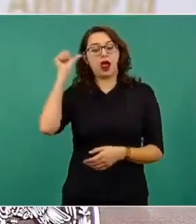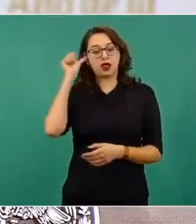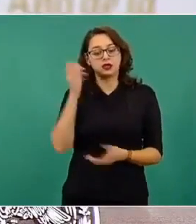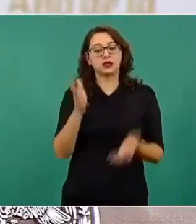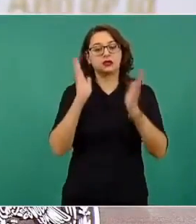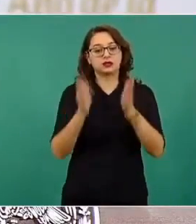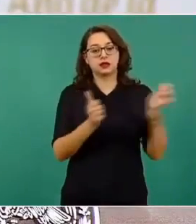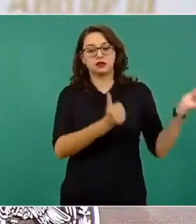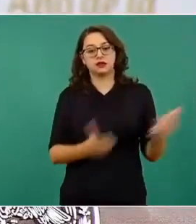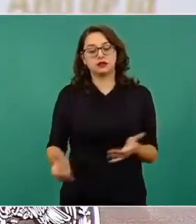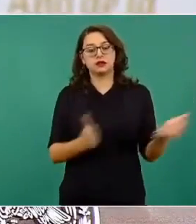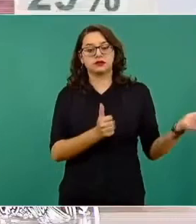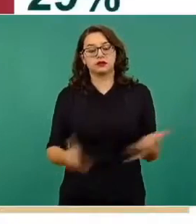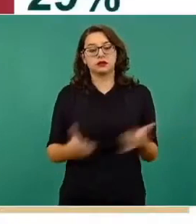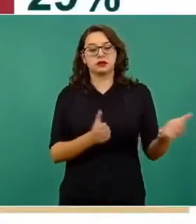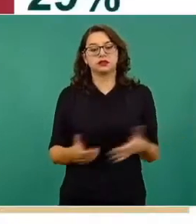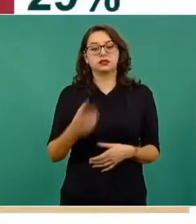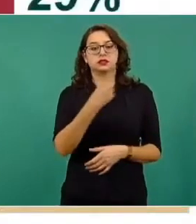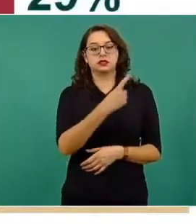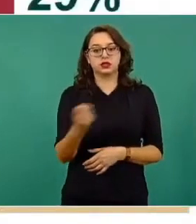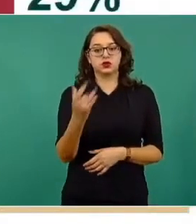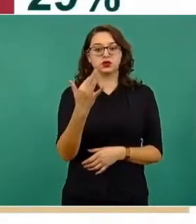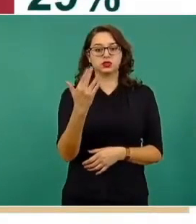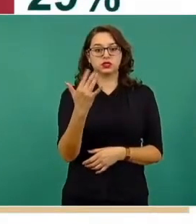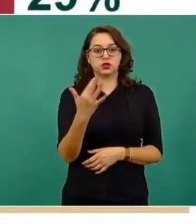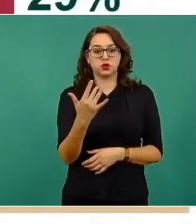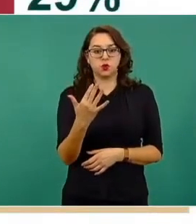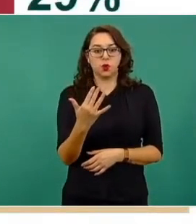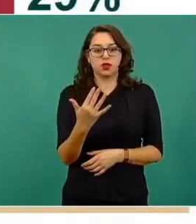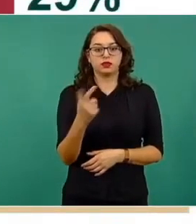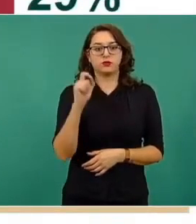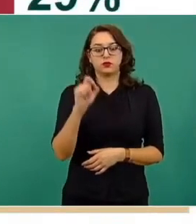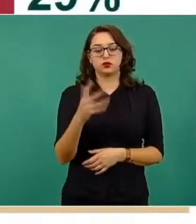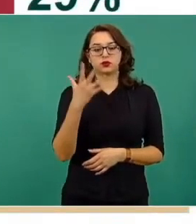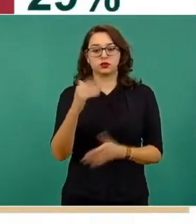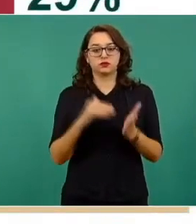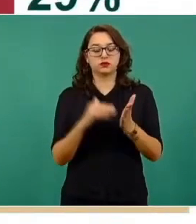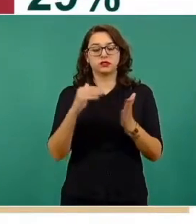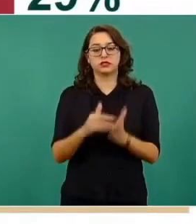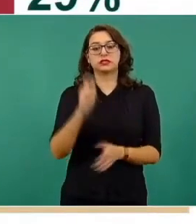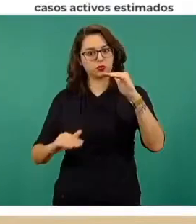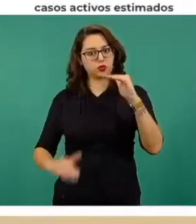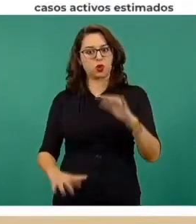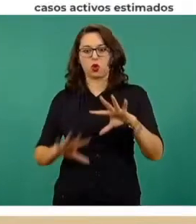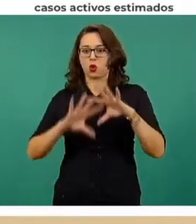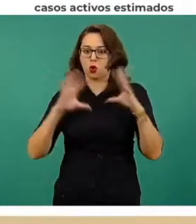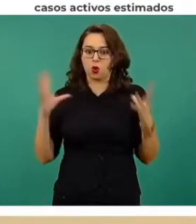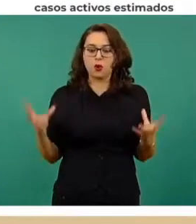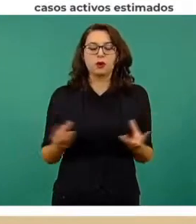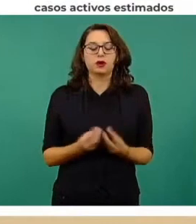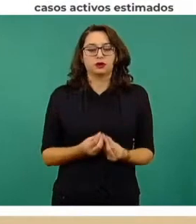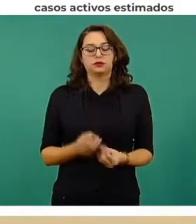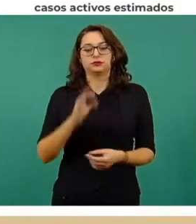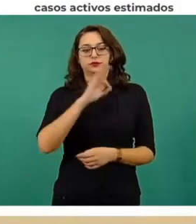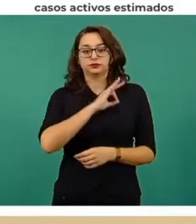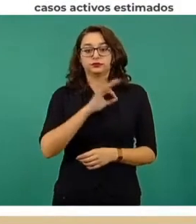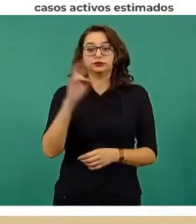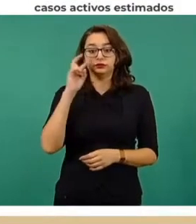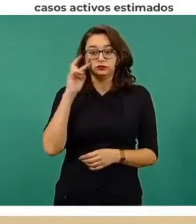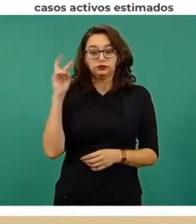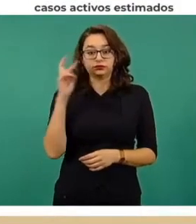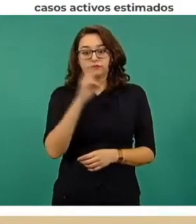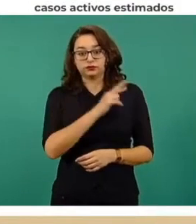150.5 millones de piezas equivalentes al 29% de las compradas. En la gráfica lo que vemos ahora